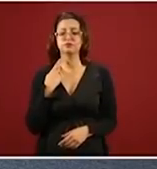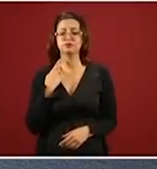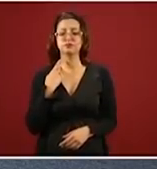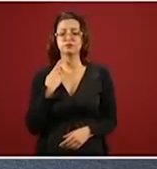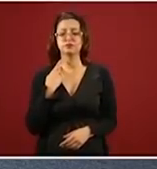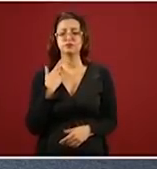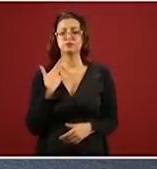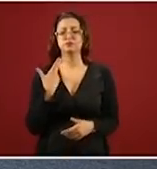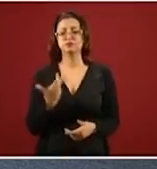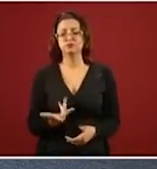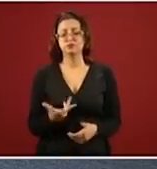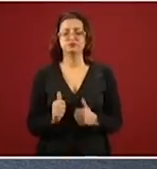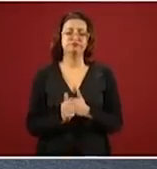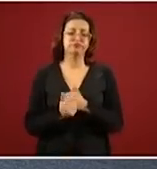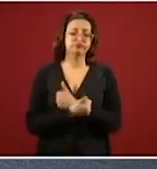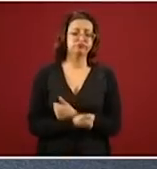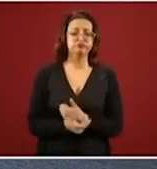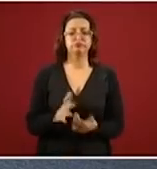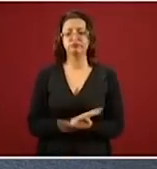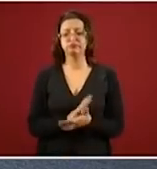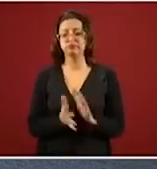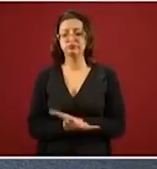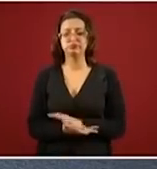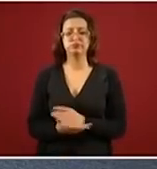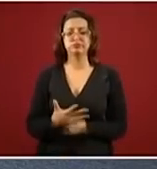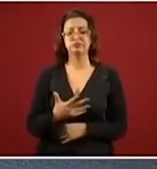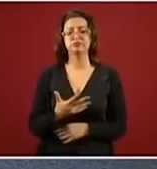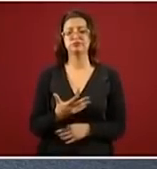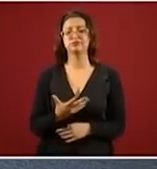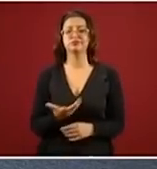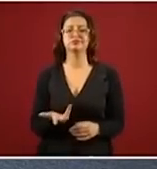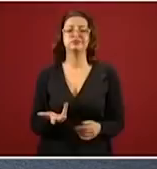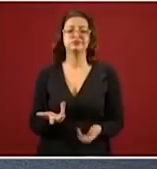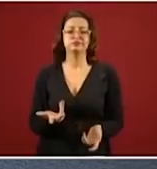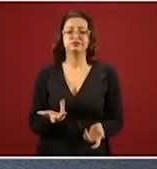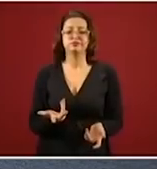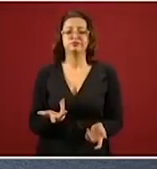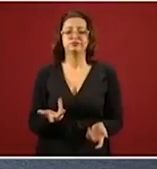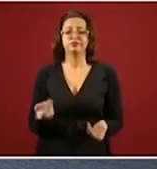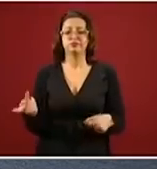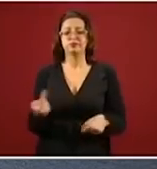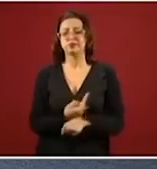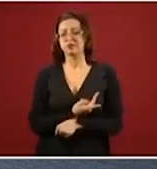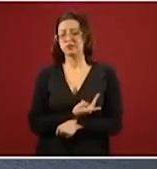y traficantes de influencia compraron propiedades